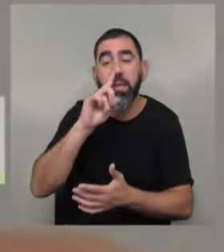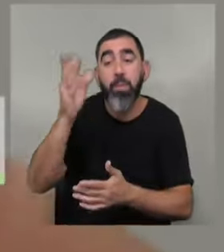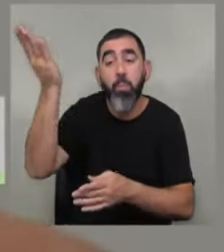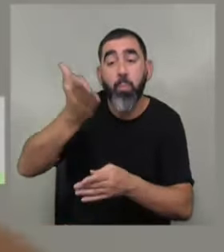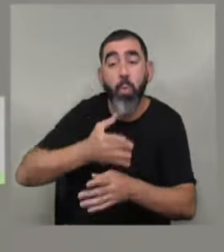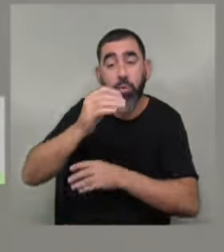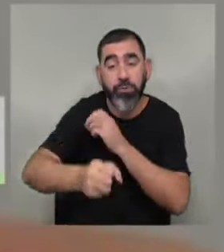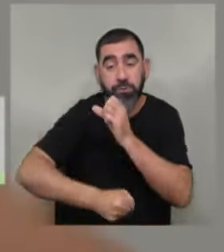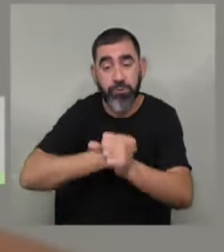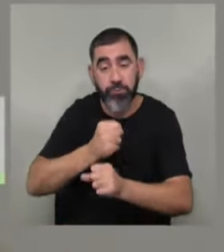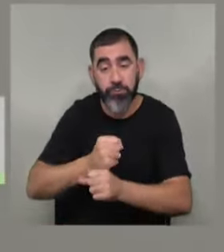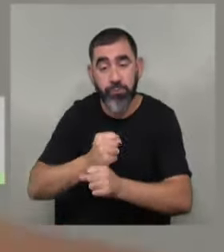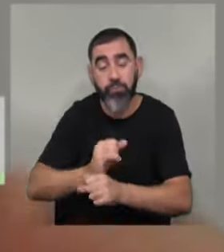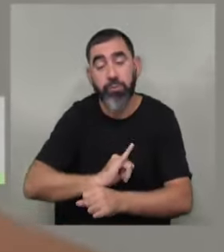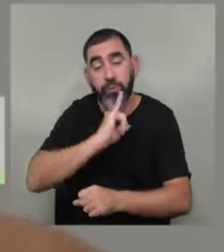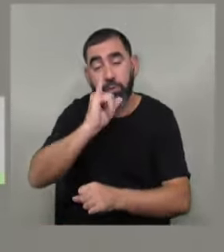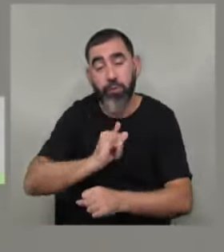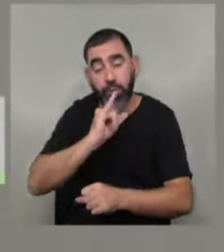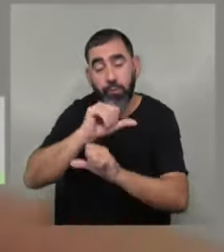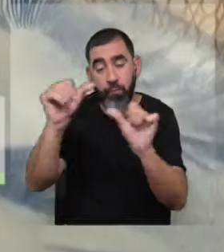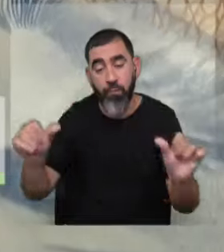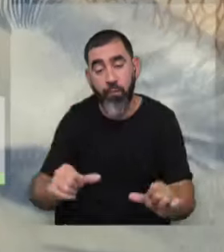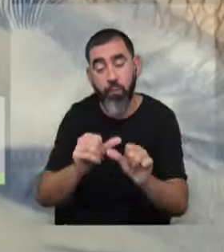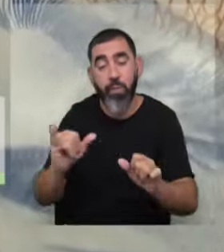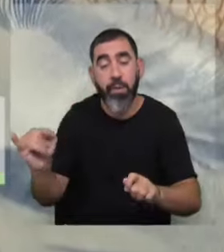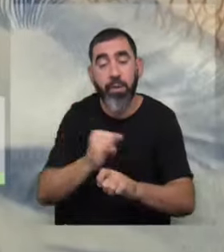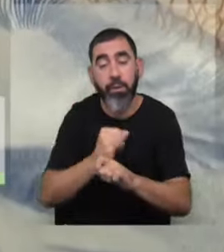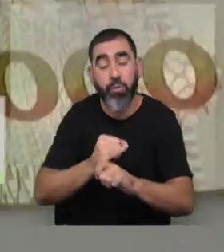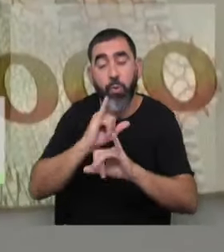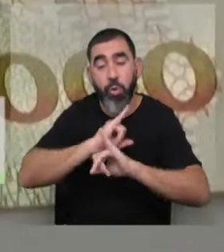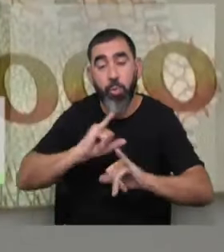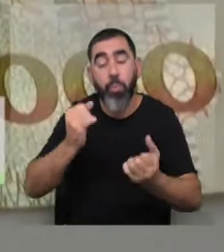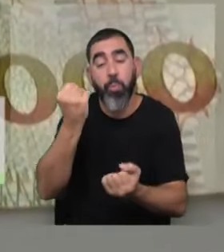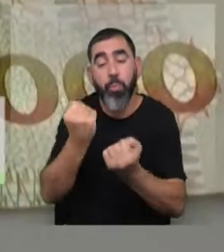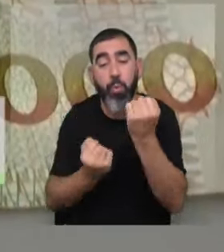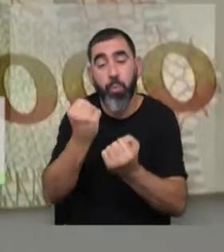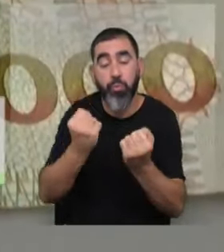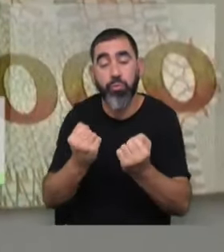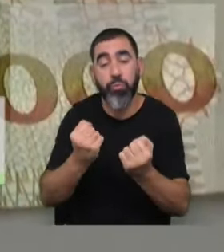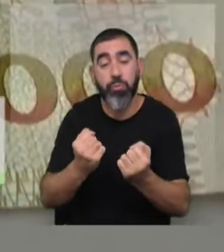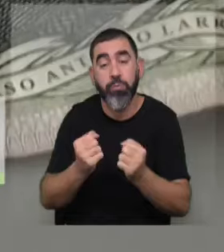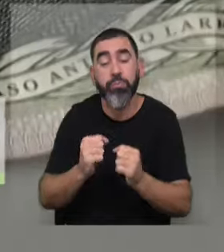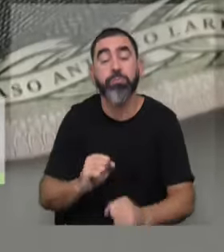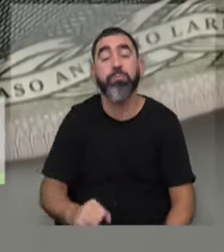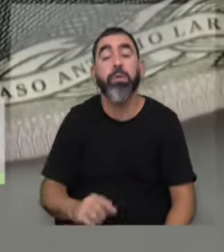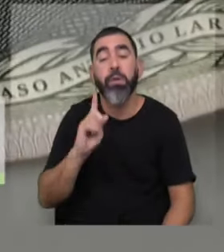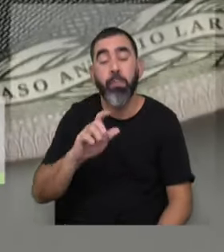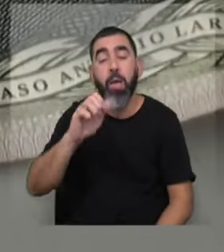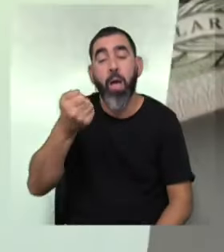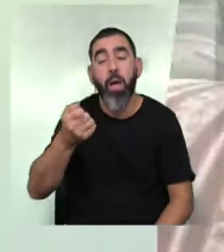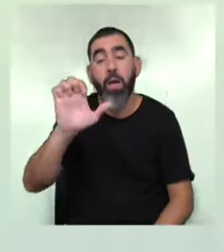15.000% anual, según un informe realizado por el Instituto de Promoción Económica y Social, IPRU y AEBU.